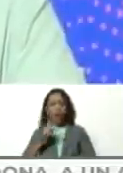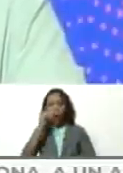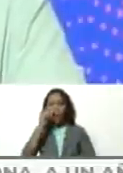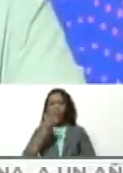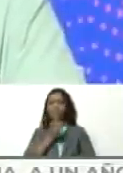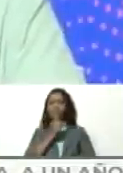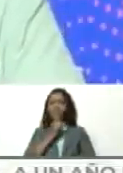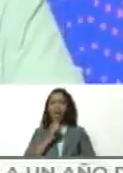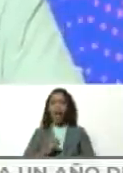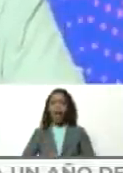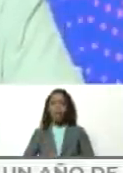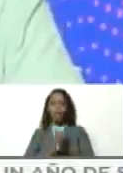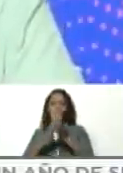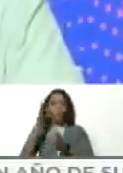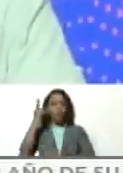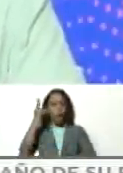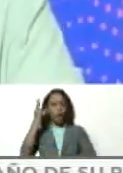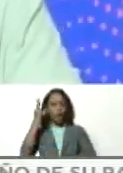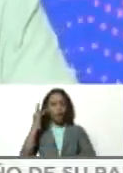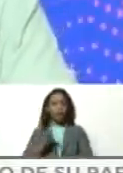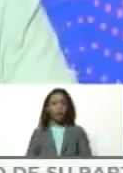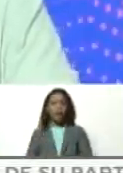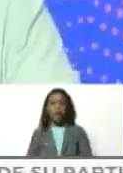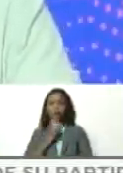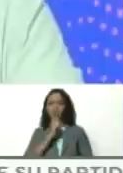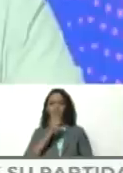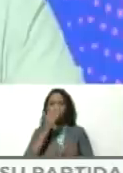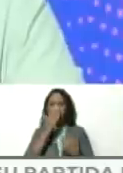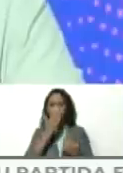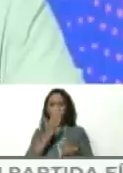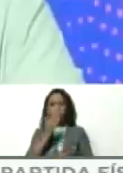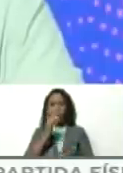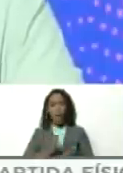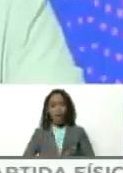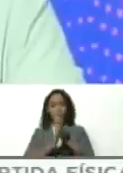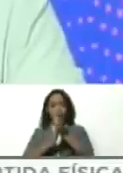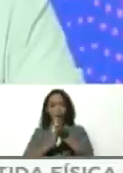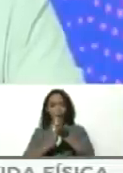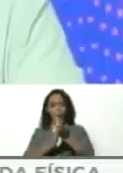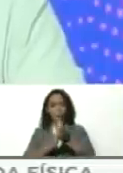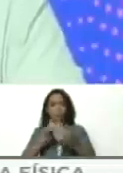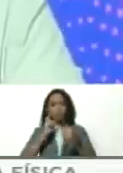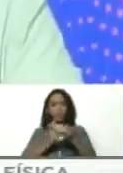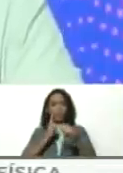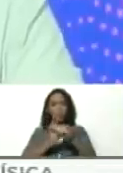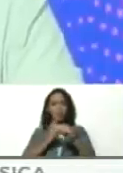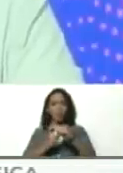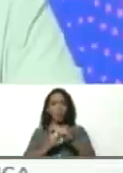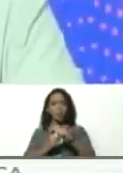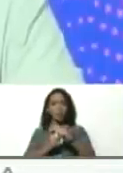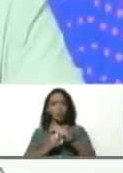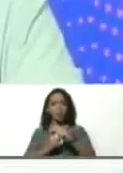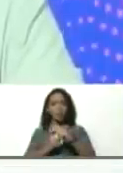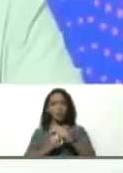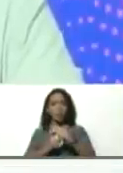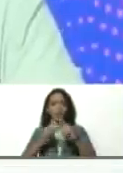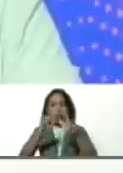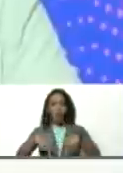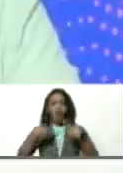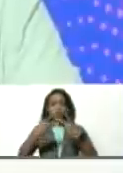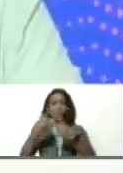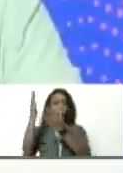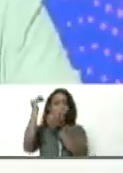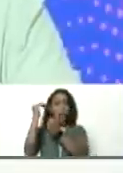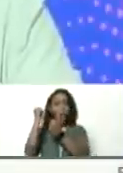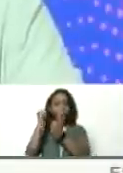dificultades. Lisette Hernández, la mujer de las dificultades. Un liderazgo propositivo, positivo, de renovación de